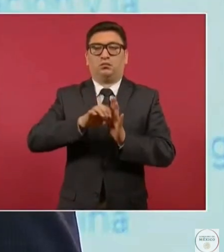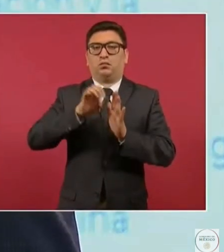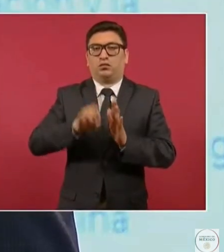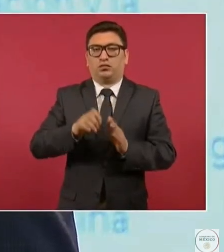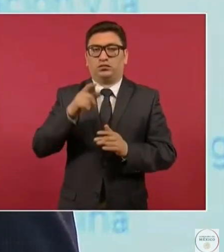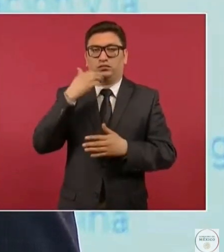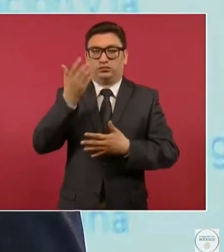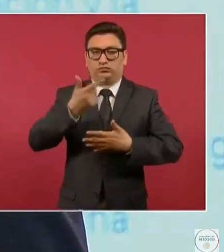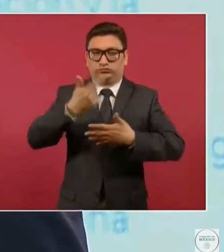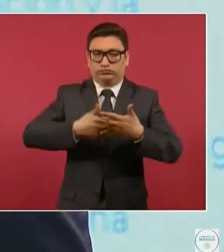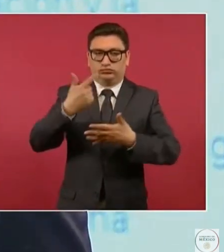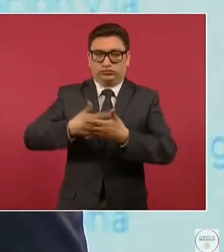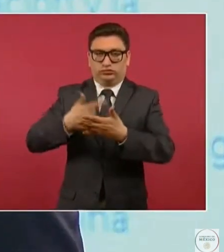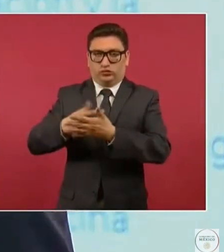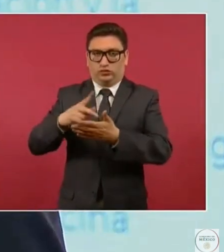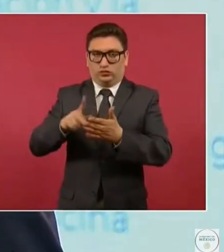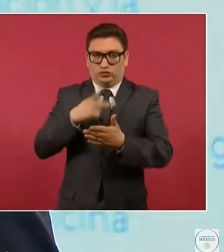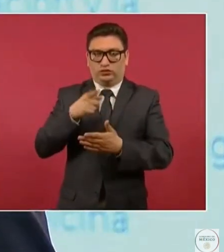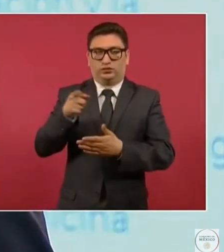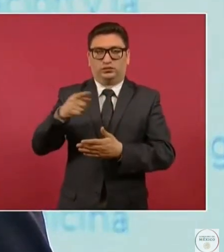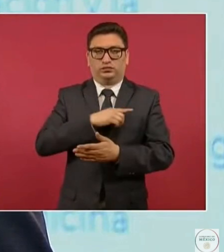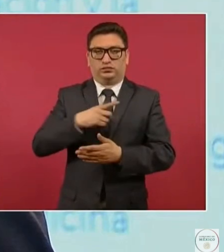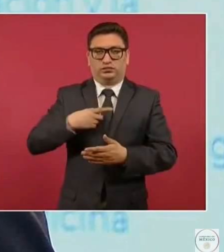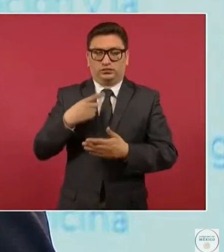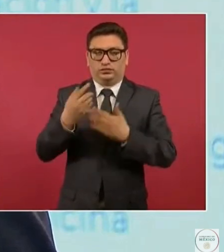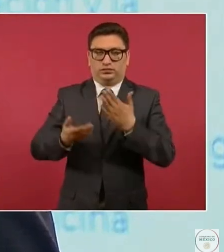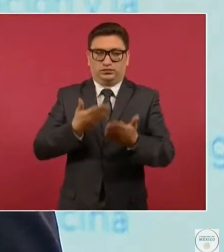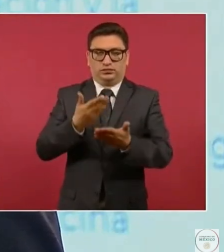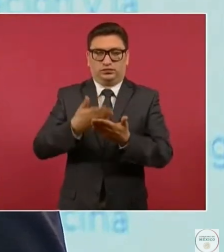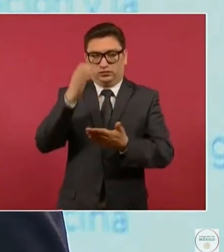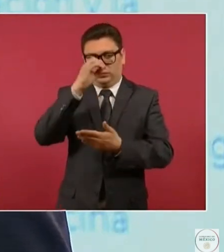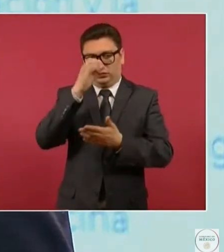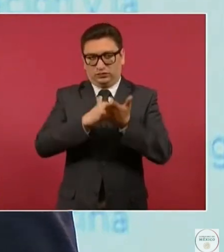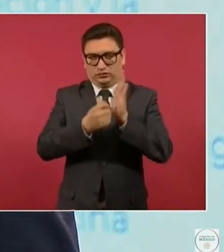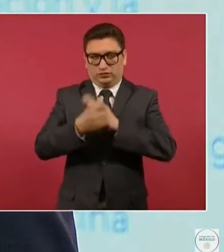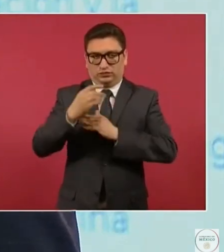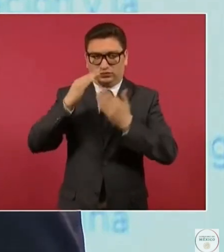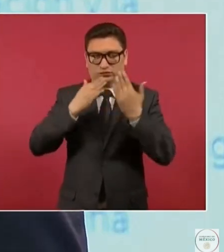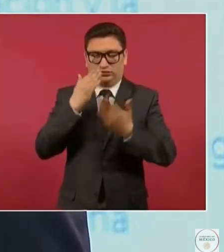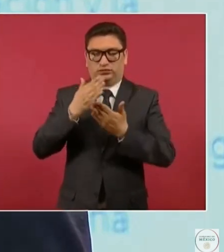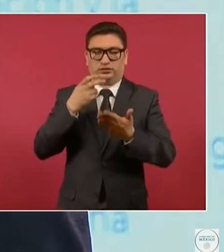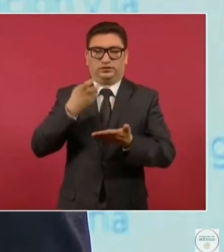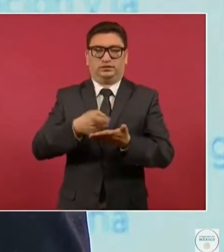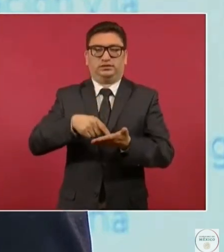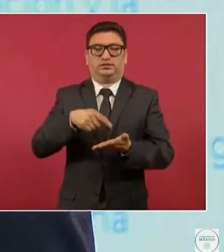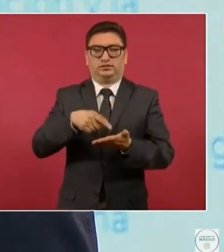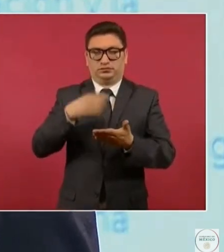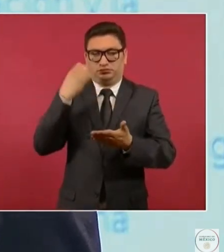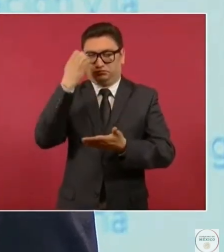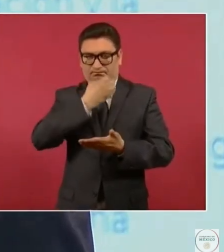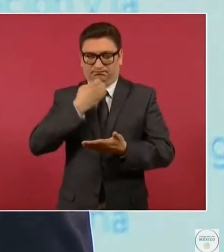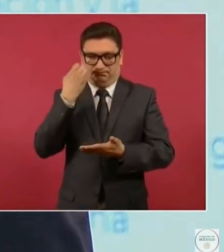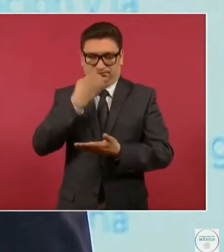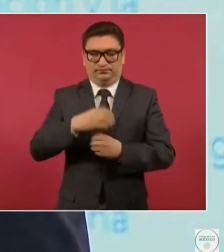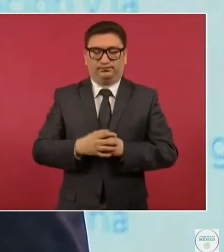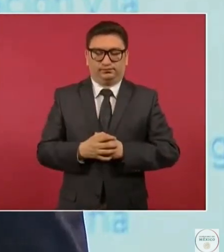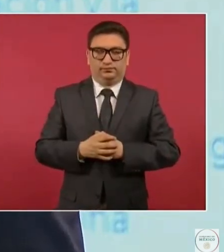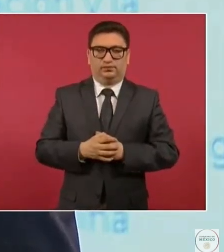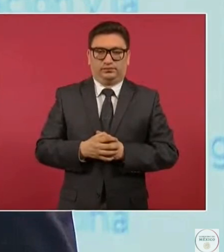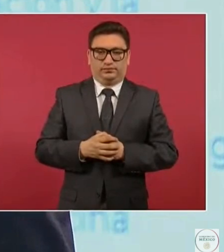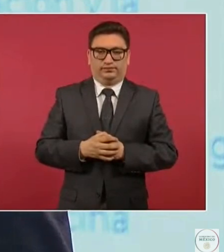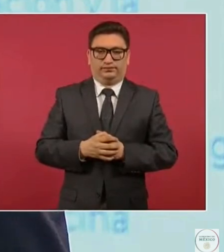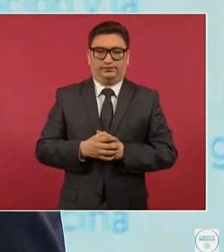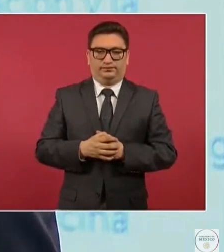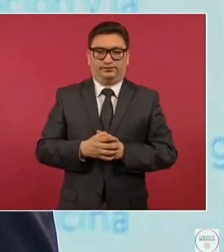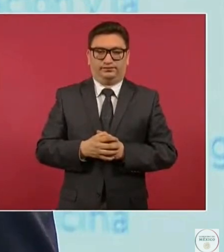un registro, tendrían que presentar una opinión técnica académica y esta ser analizada. Por supuesto está el